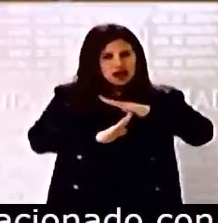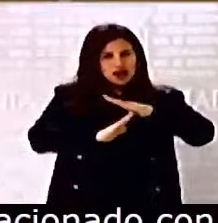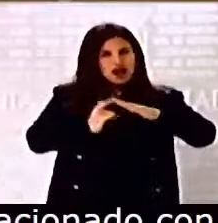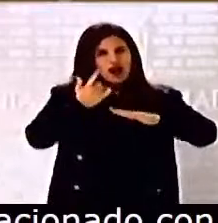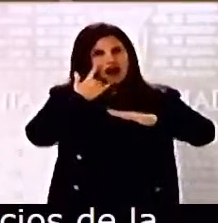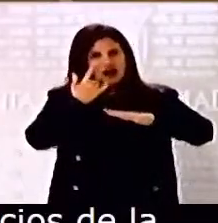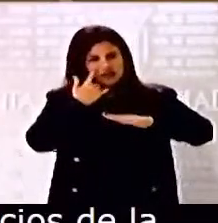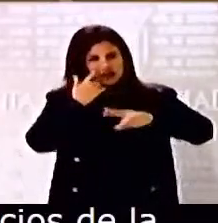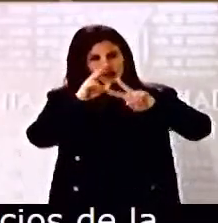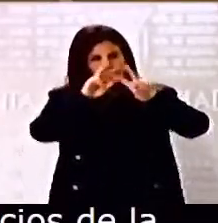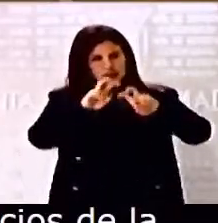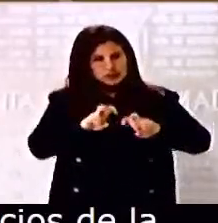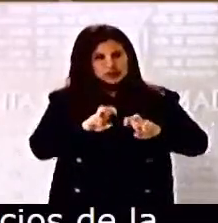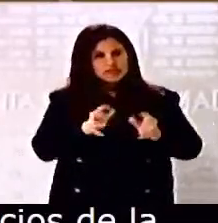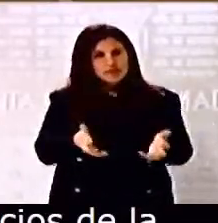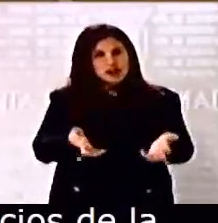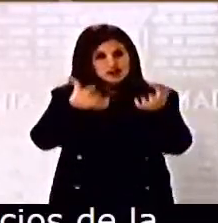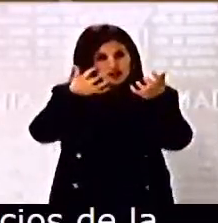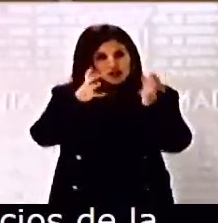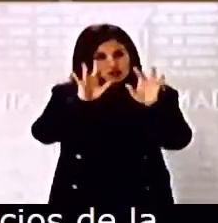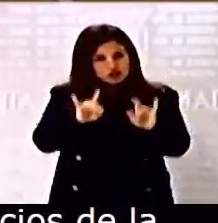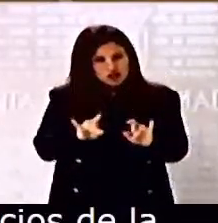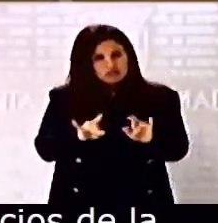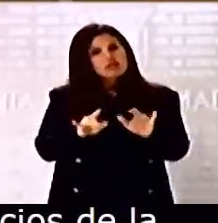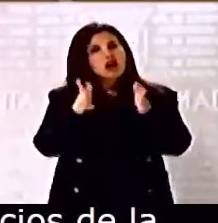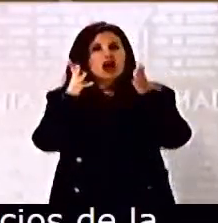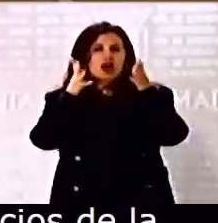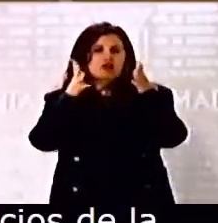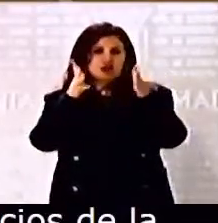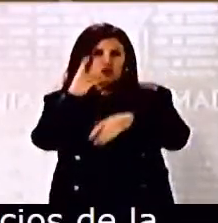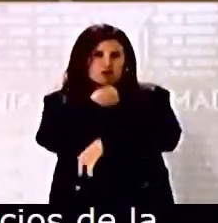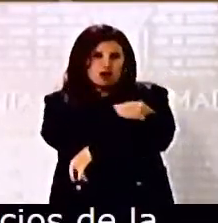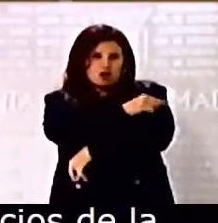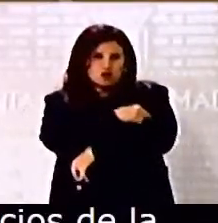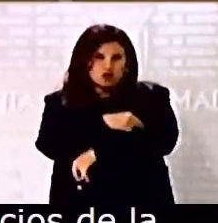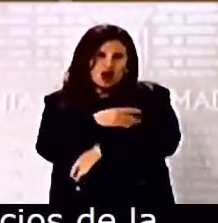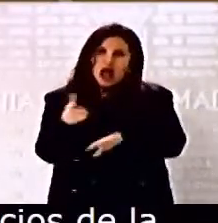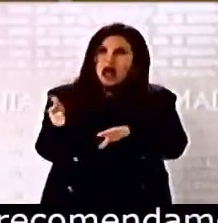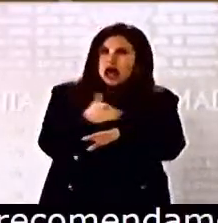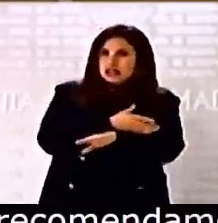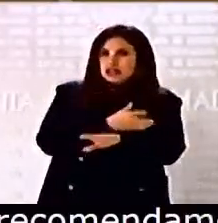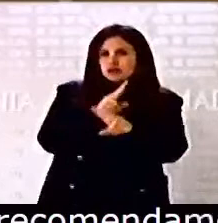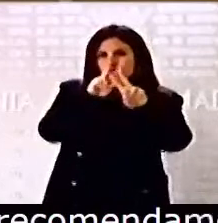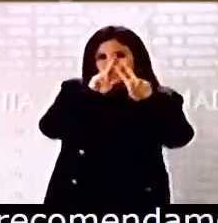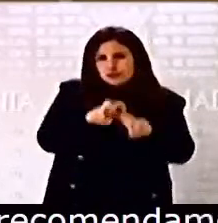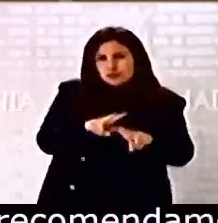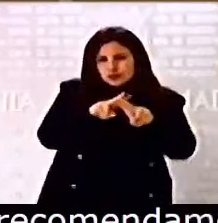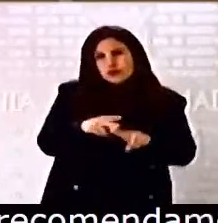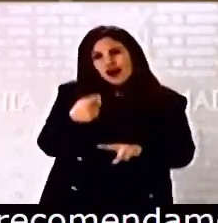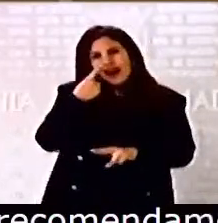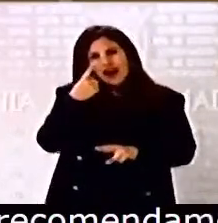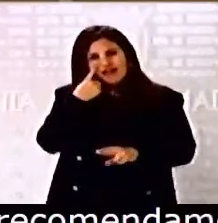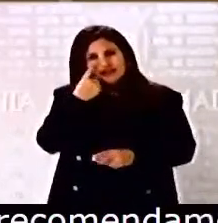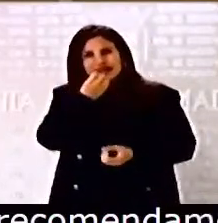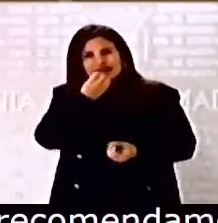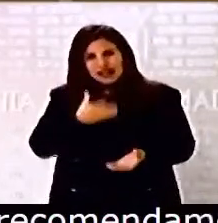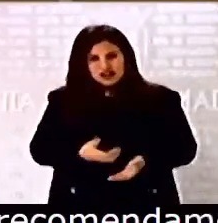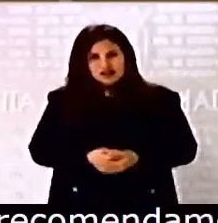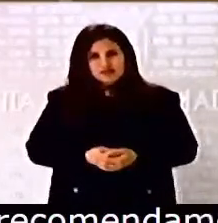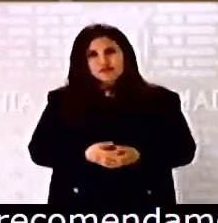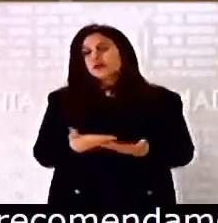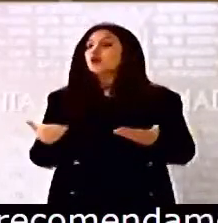no recomendamos la vacunación con ninguna de ellas. Todas tienen que venir avaladas por los